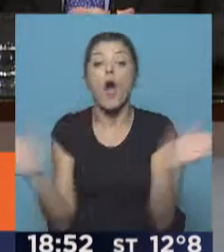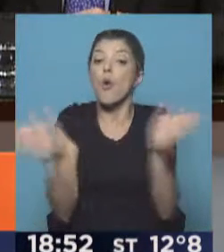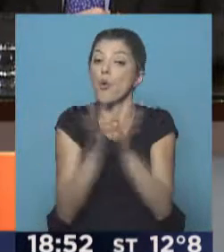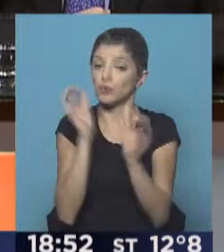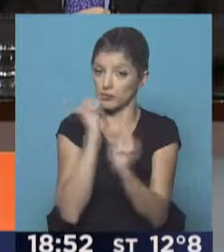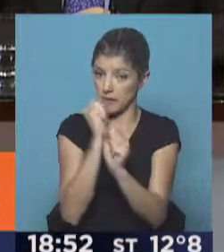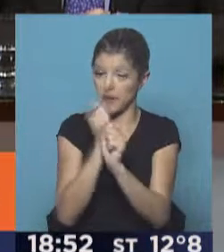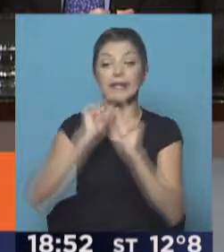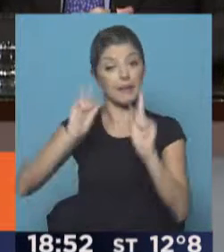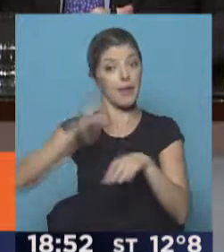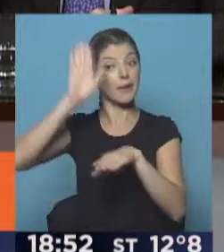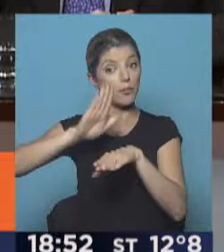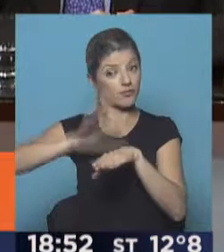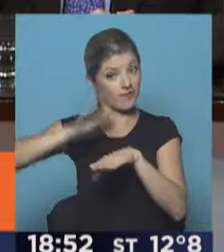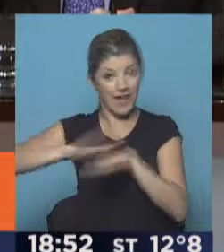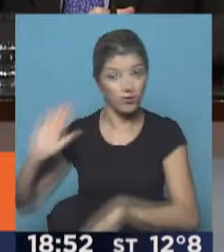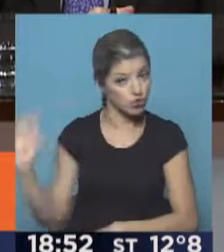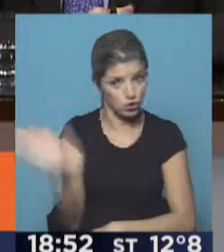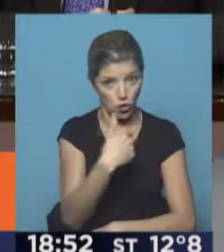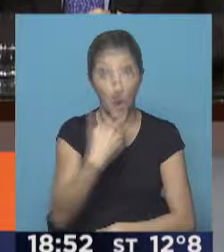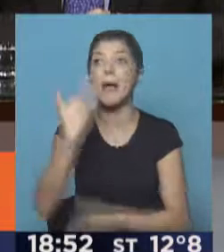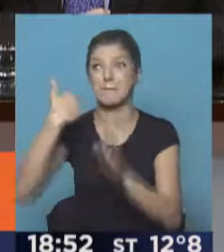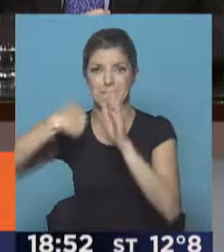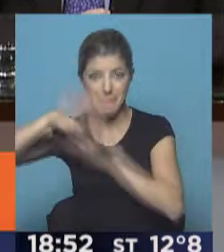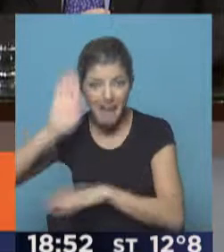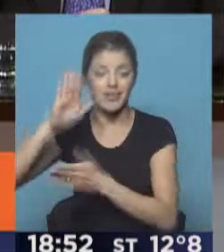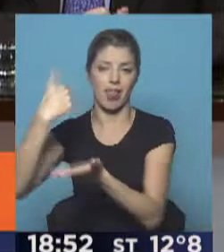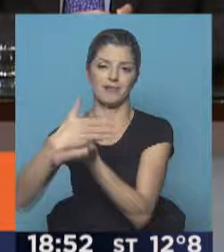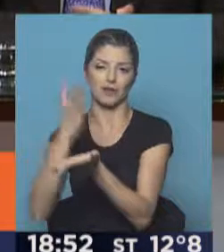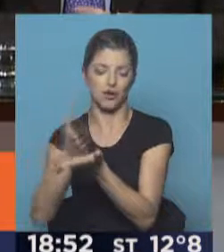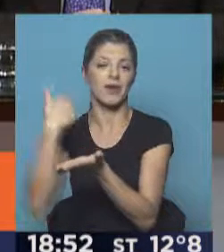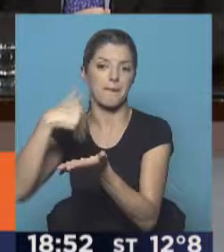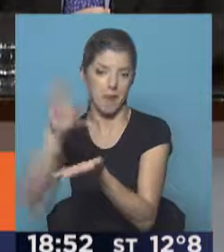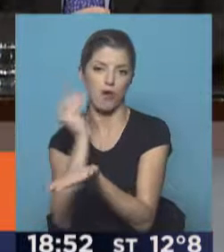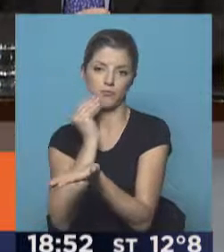asumiendo la responsabilidad que todos tenemos, particularmente los sectores que más tienen.